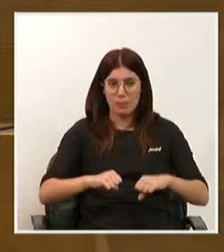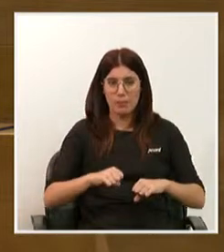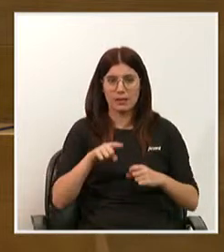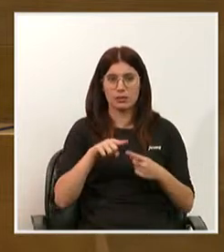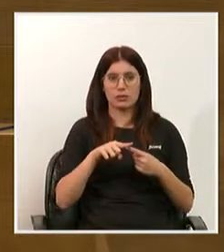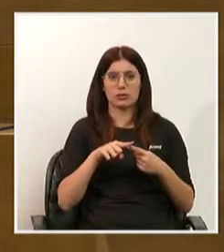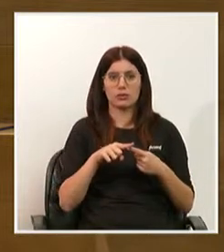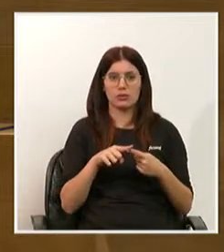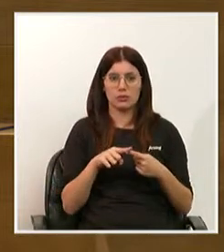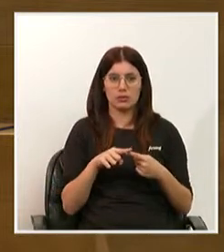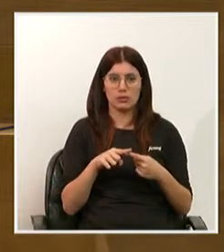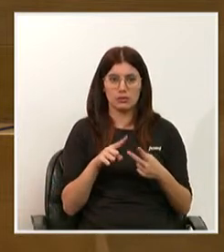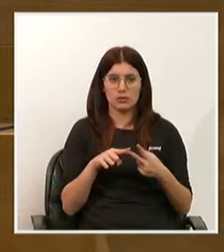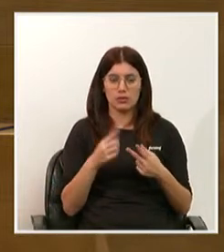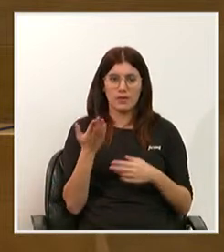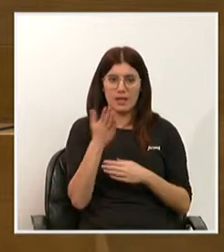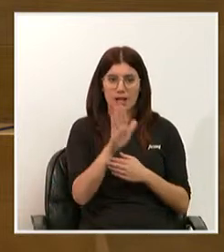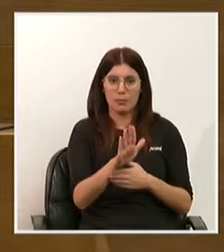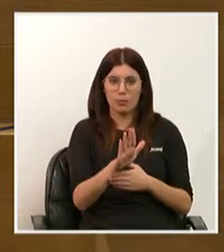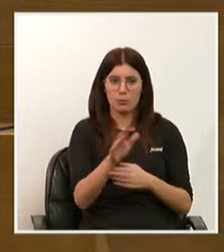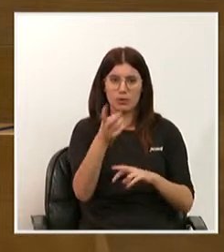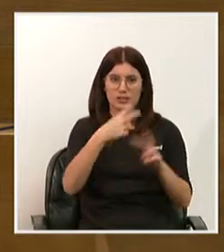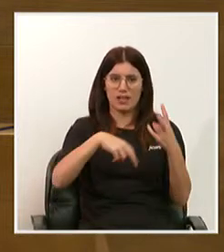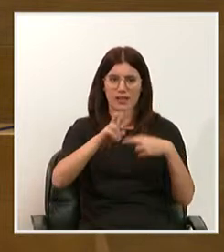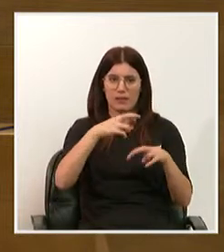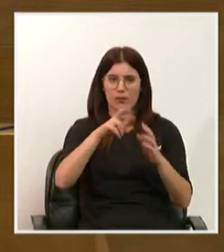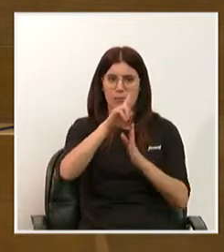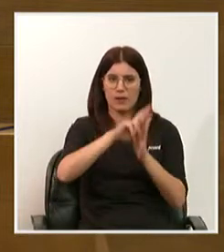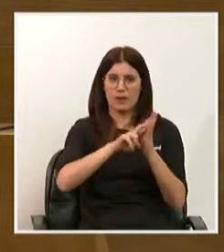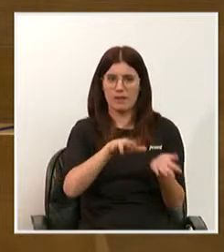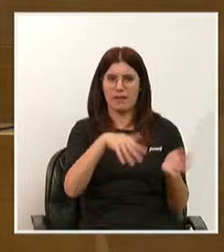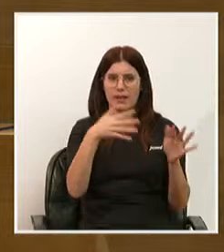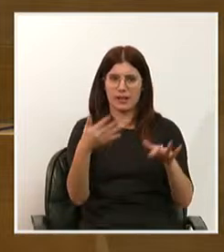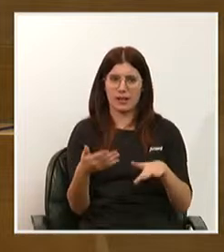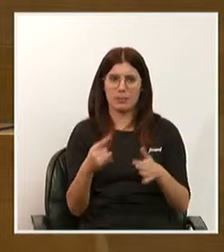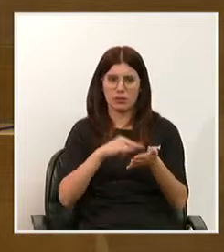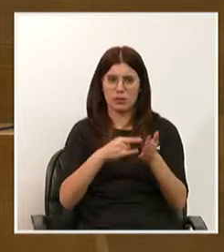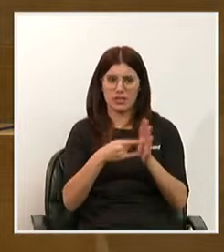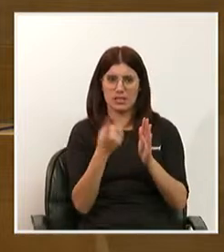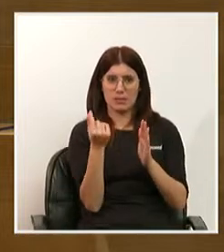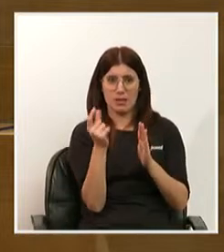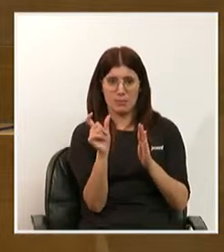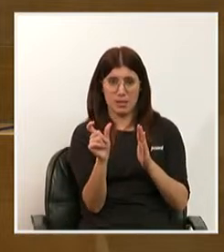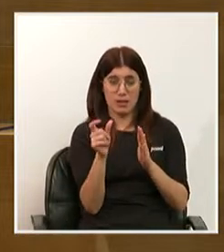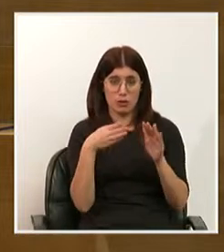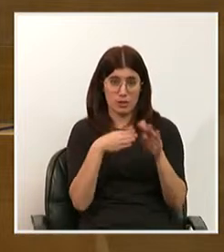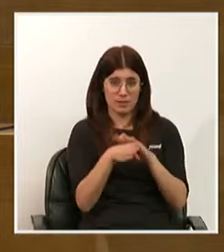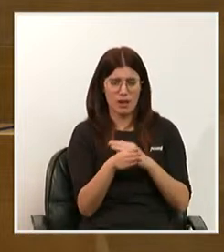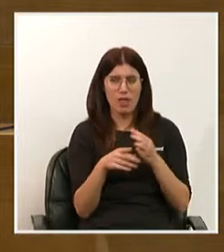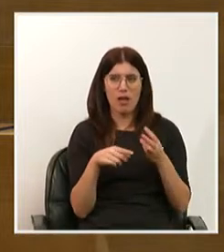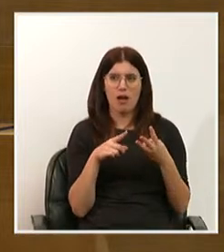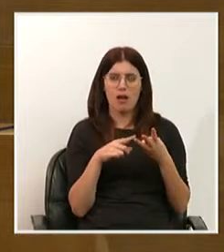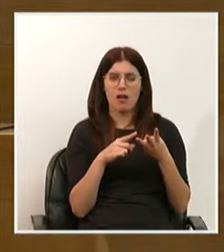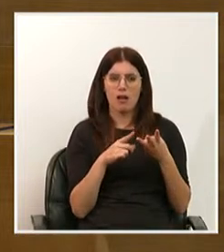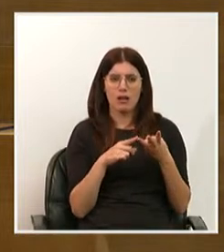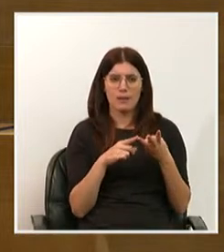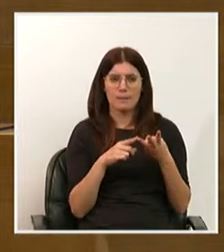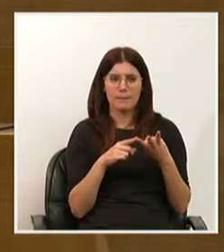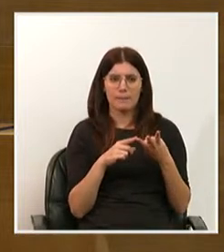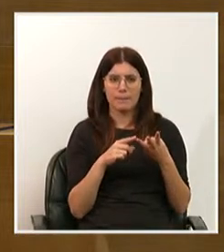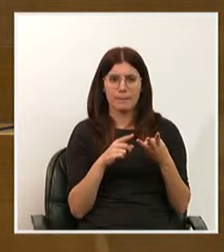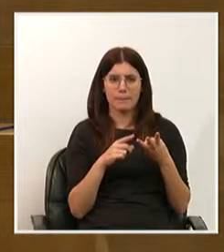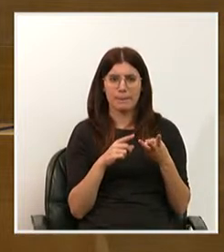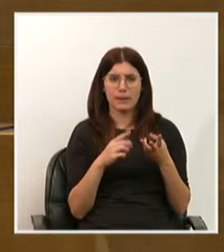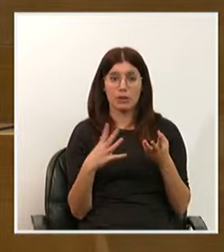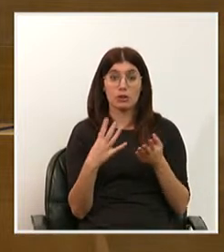Marruecos propuesta de reforma de reglamento del sistema de precios de entrada eh